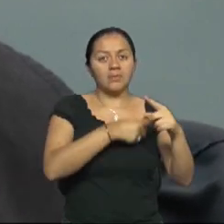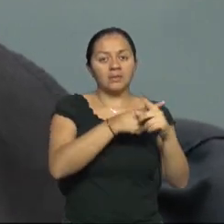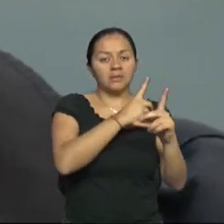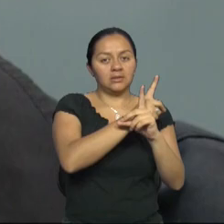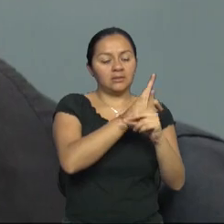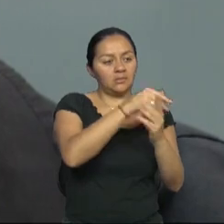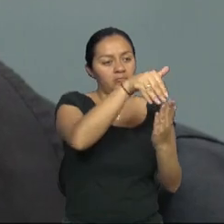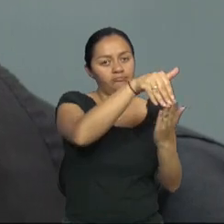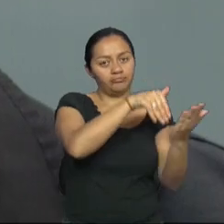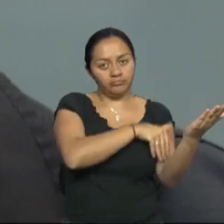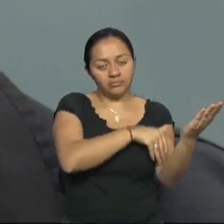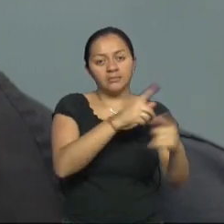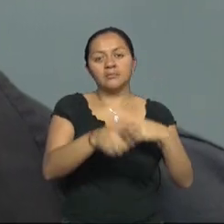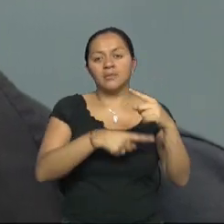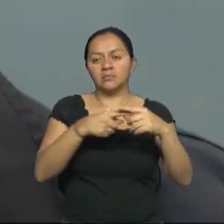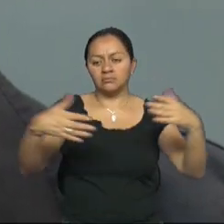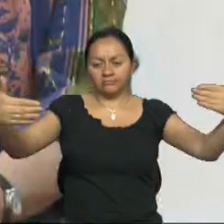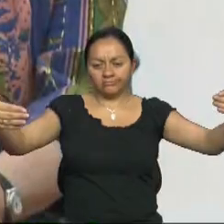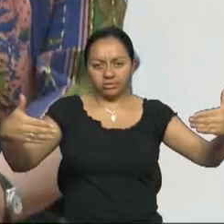discapacidad,